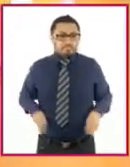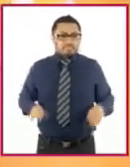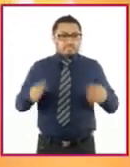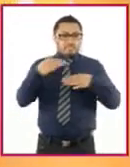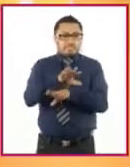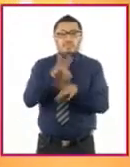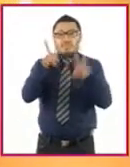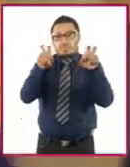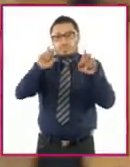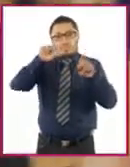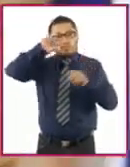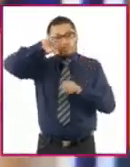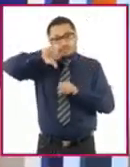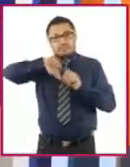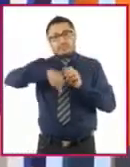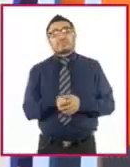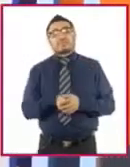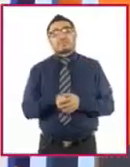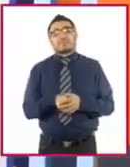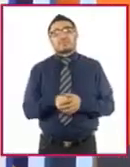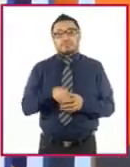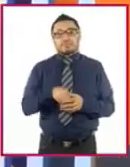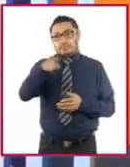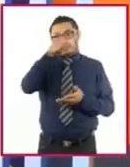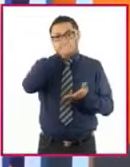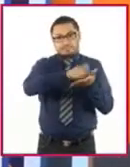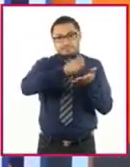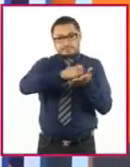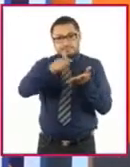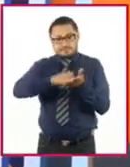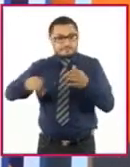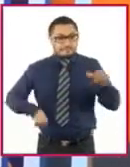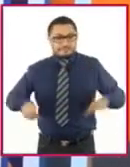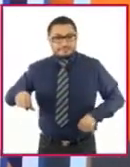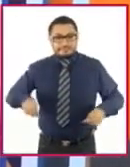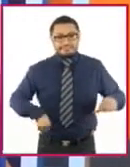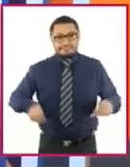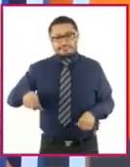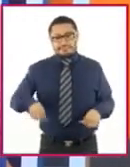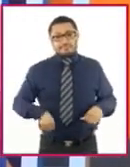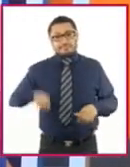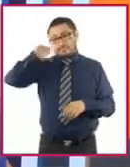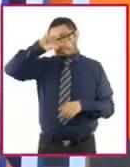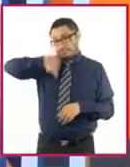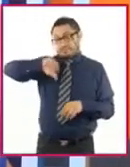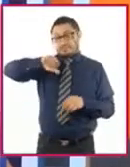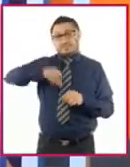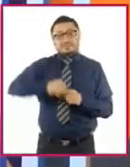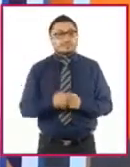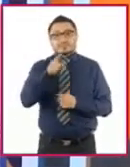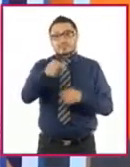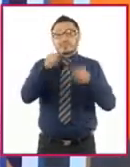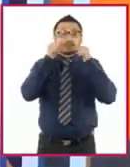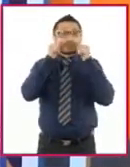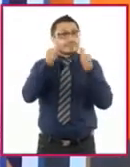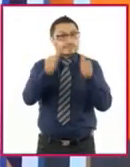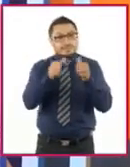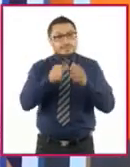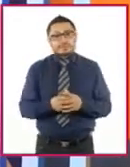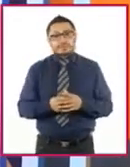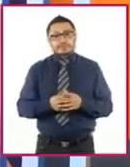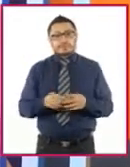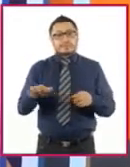este tema. Tomen nota en cada una de las actividades que se desarrollarán. Pongan atención, ya